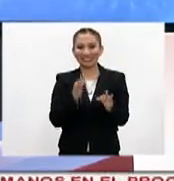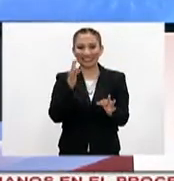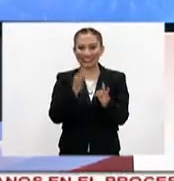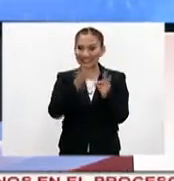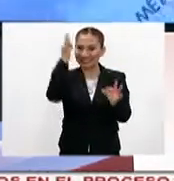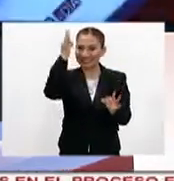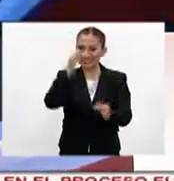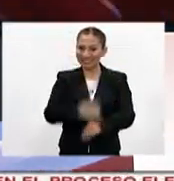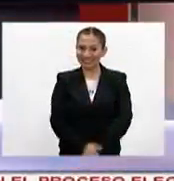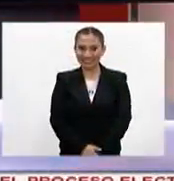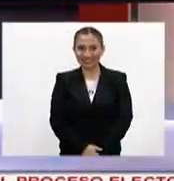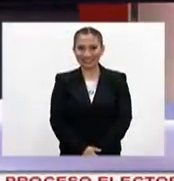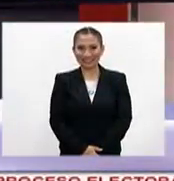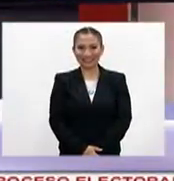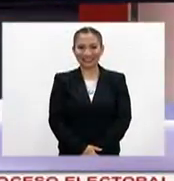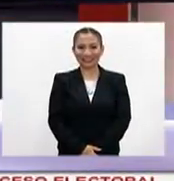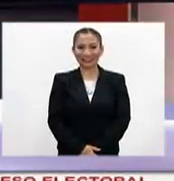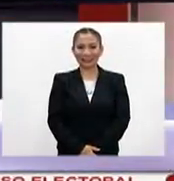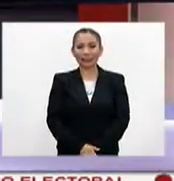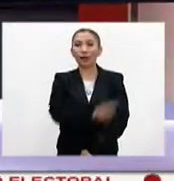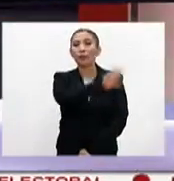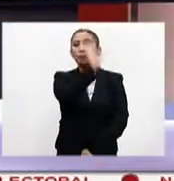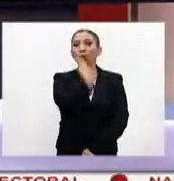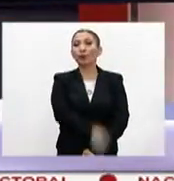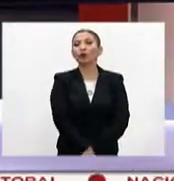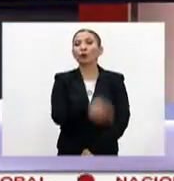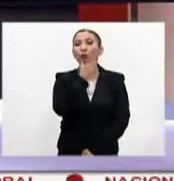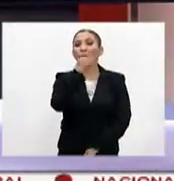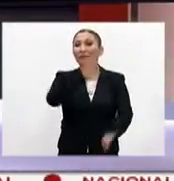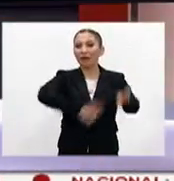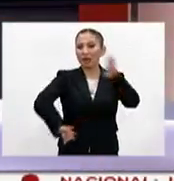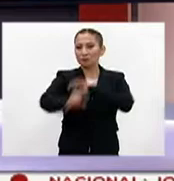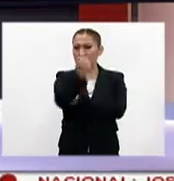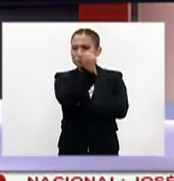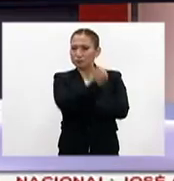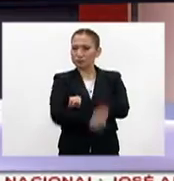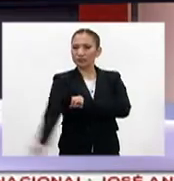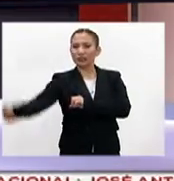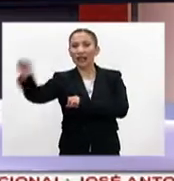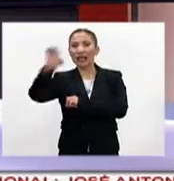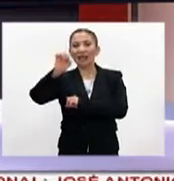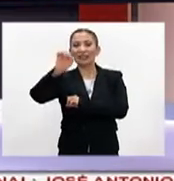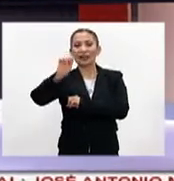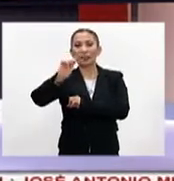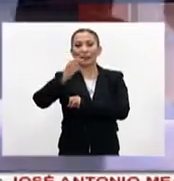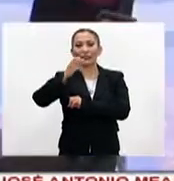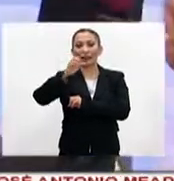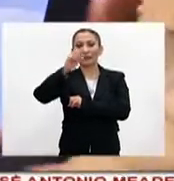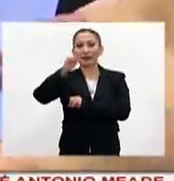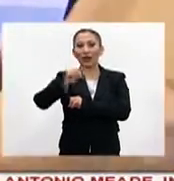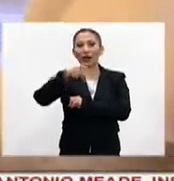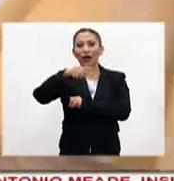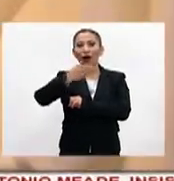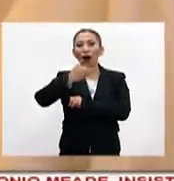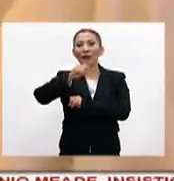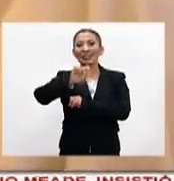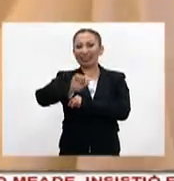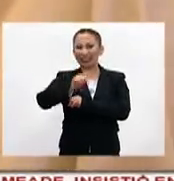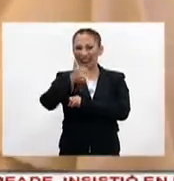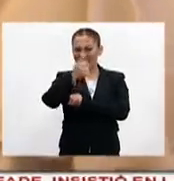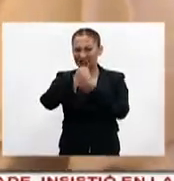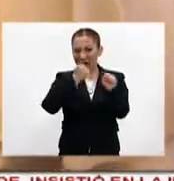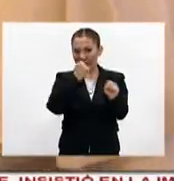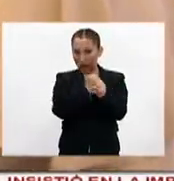noticia al día. Falleció el físico británico Stephen Hawking a los 76 años de edad.